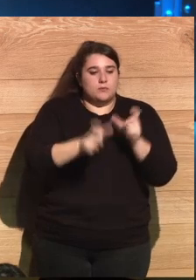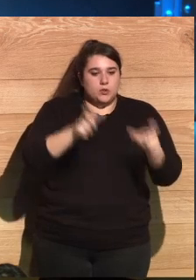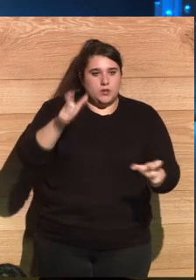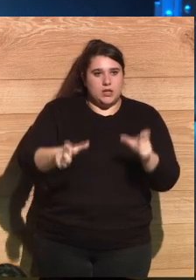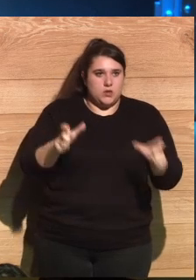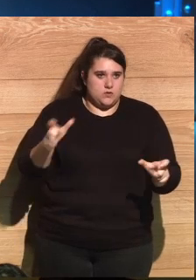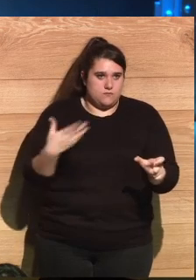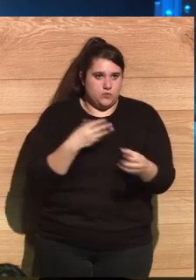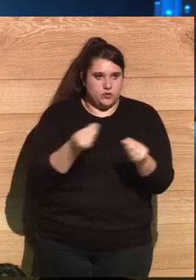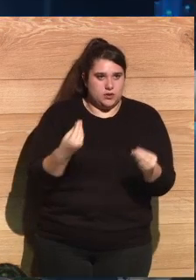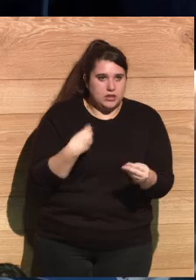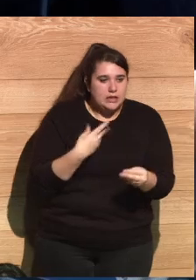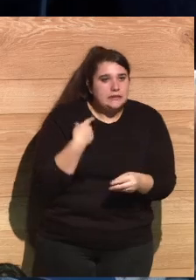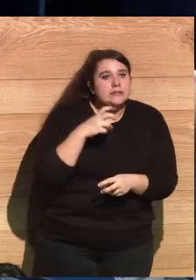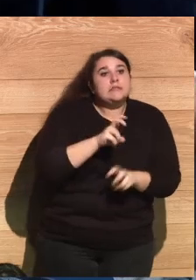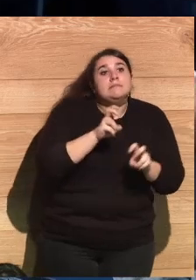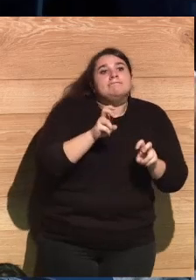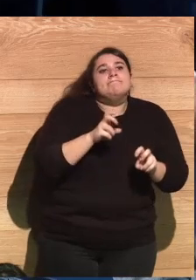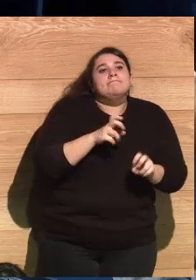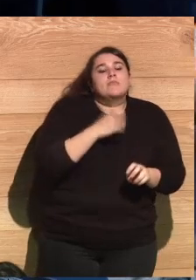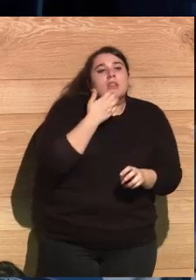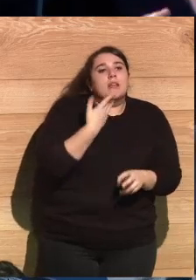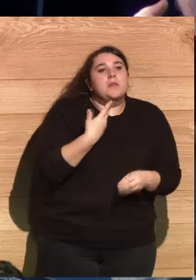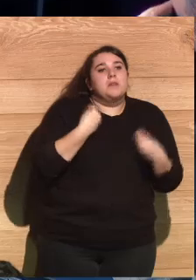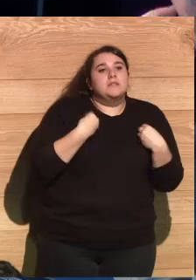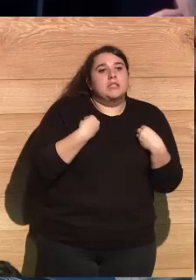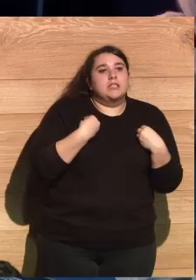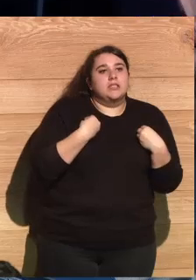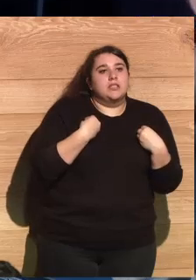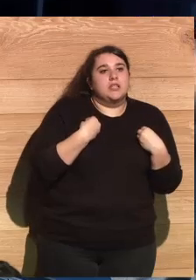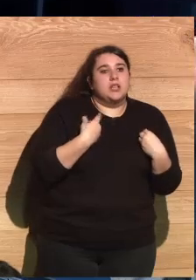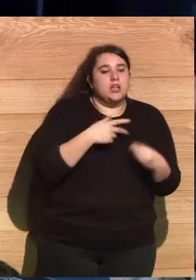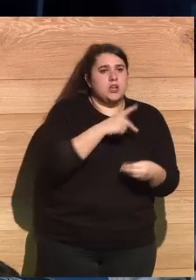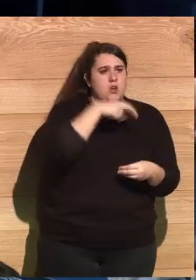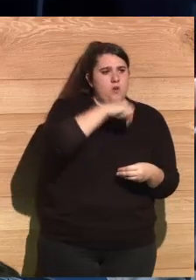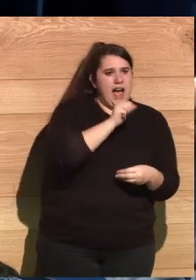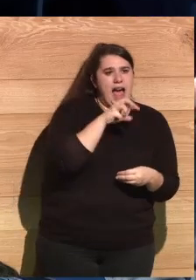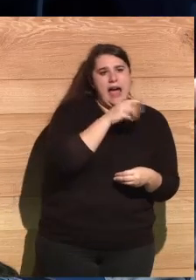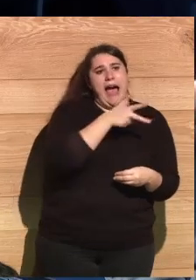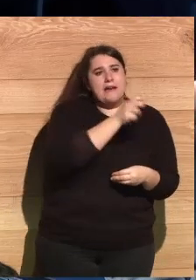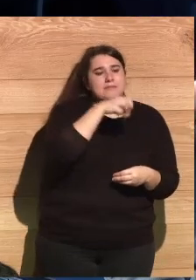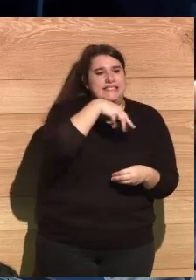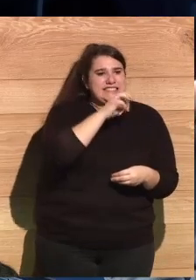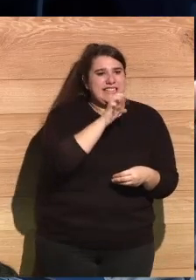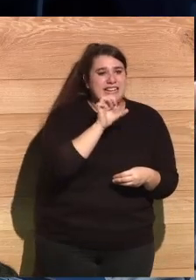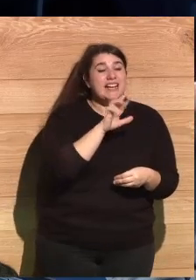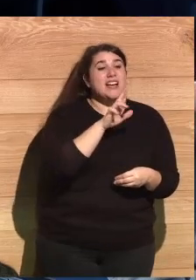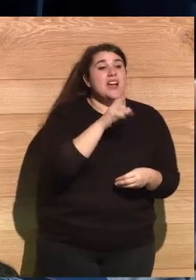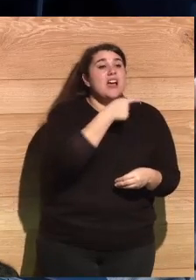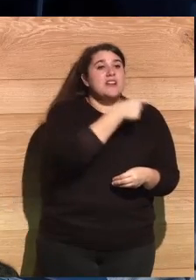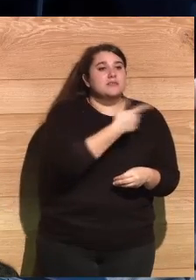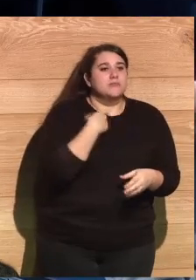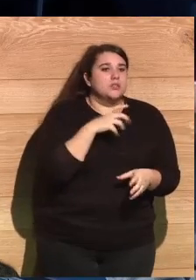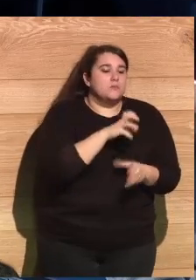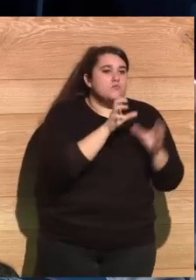ido encontrando en White River Junction, cuando estaba viviendo en New Hampshire, era el pueblo de al lado, iba a Vermont, y había